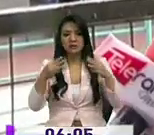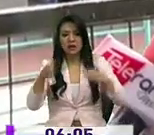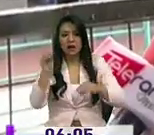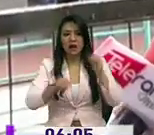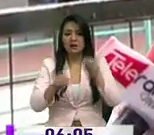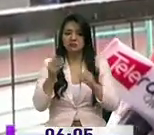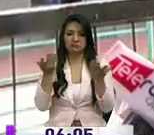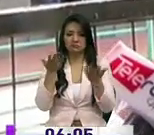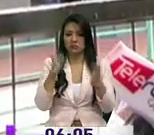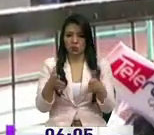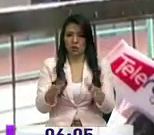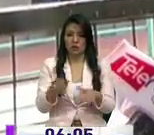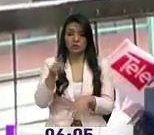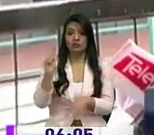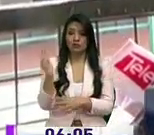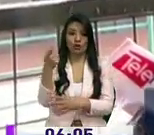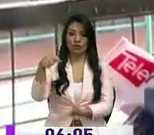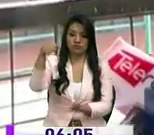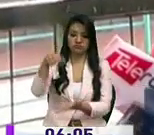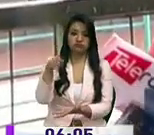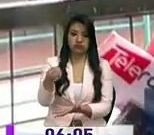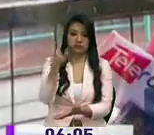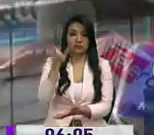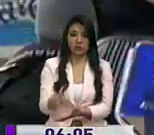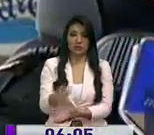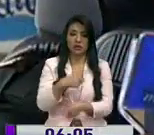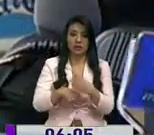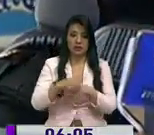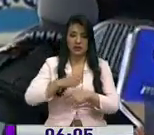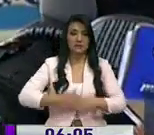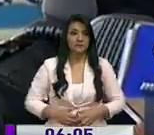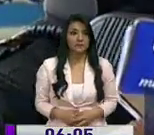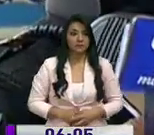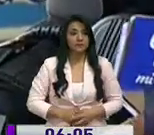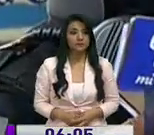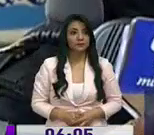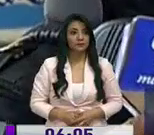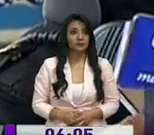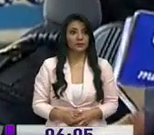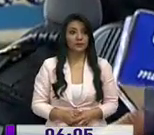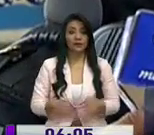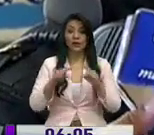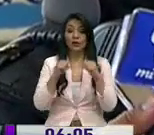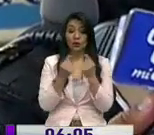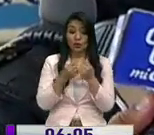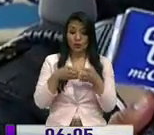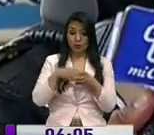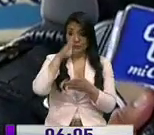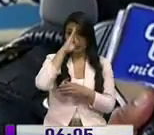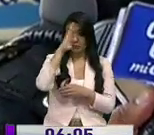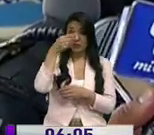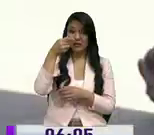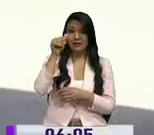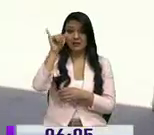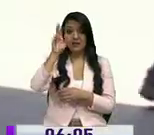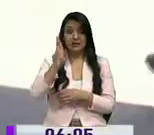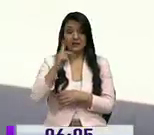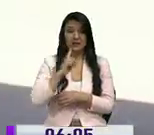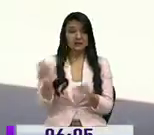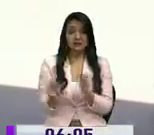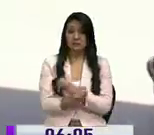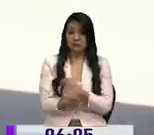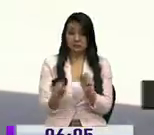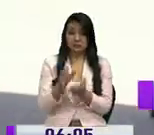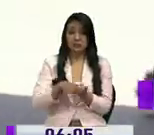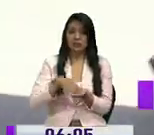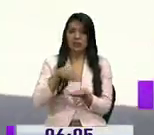donde posiblemente suscitó la persona herida. Según la primera información del grupo del GIR, indica que posiblemente sea unos residuos de